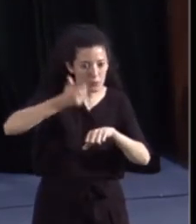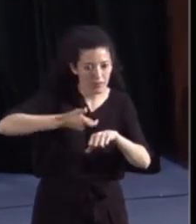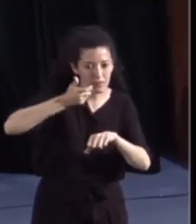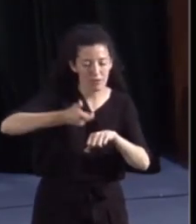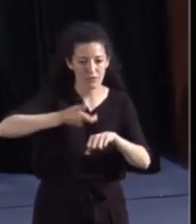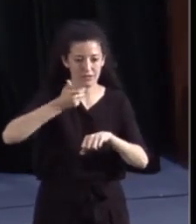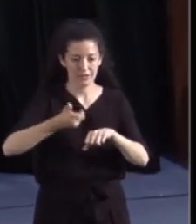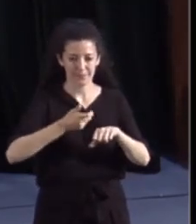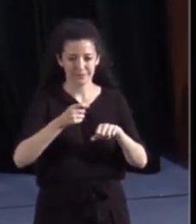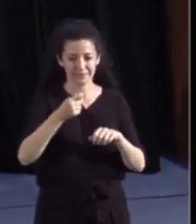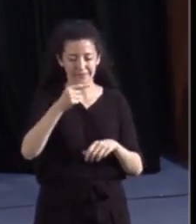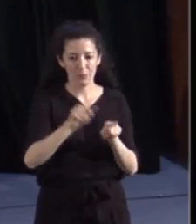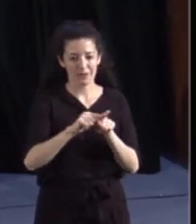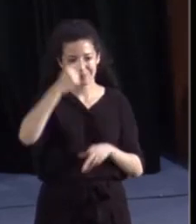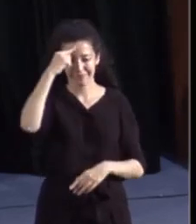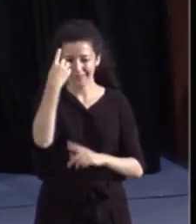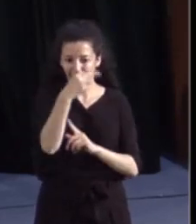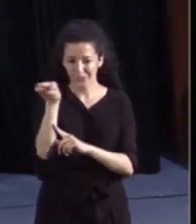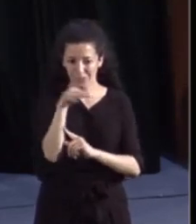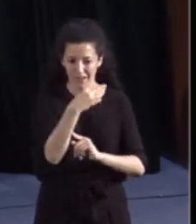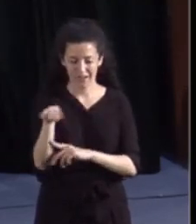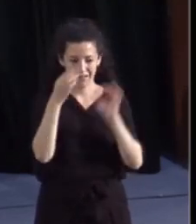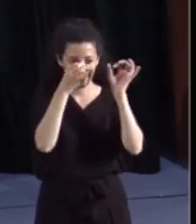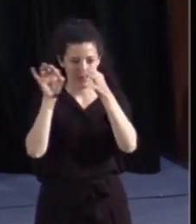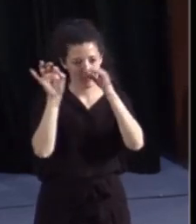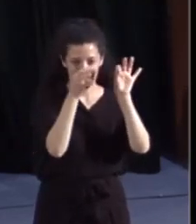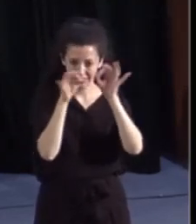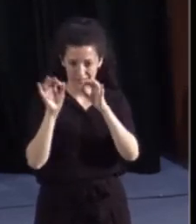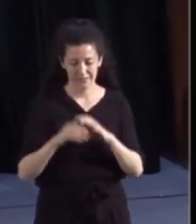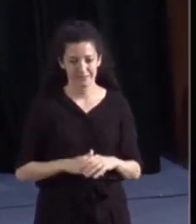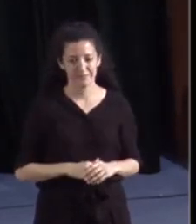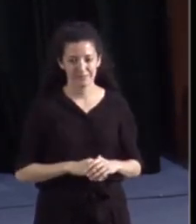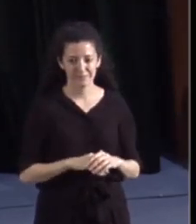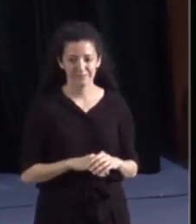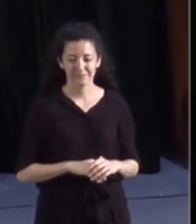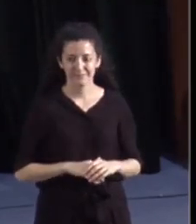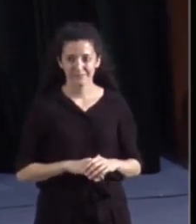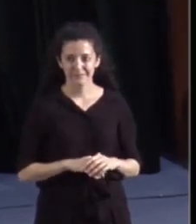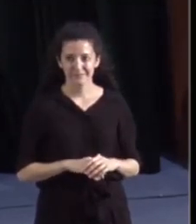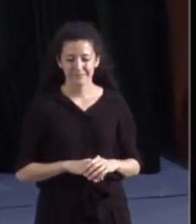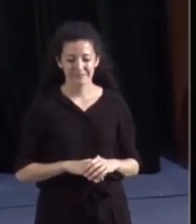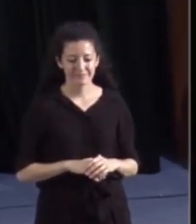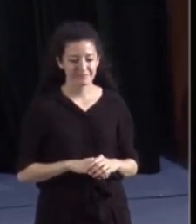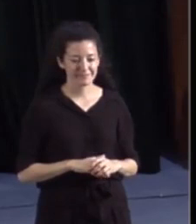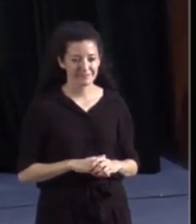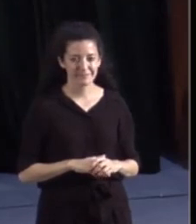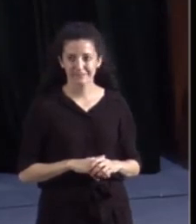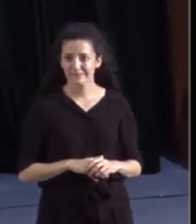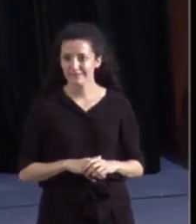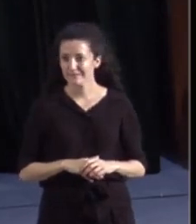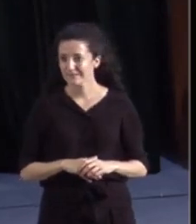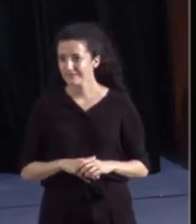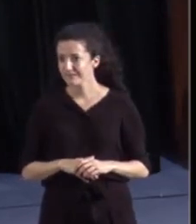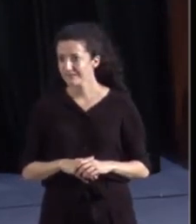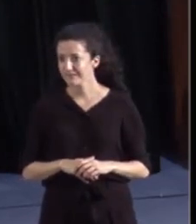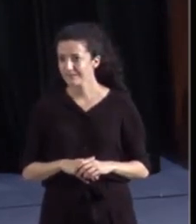la lectura de la pantalla que tenía inserida la intérprete. Aquí en la diapositiva veis unos